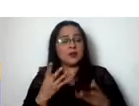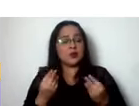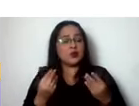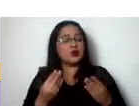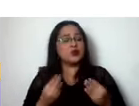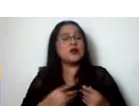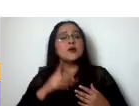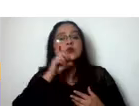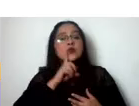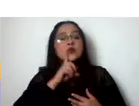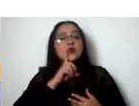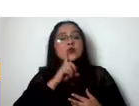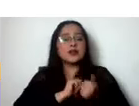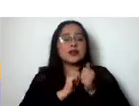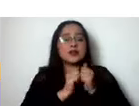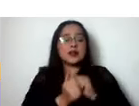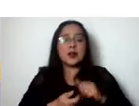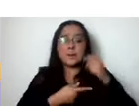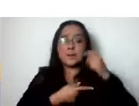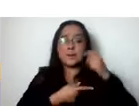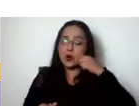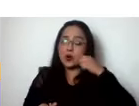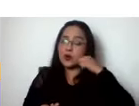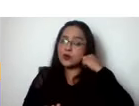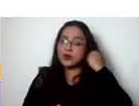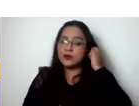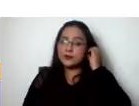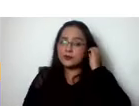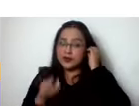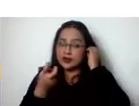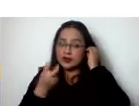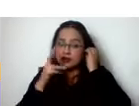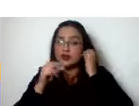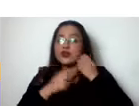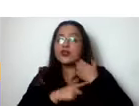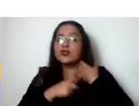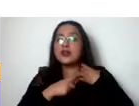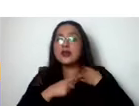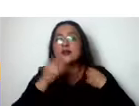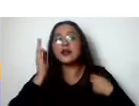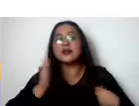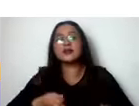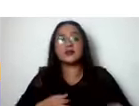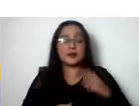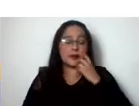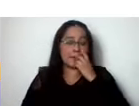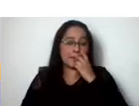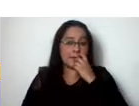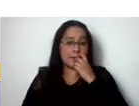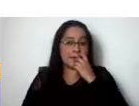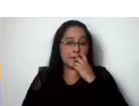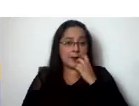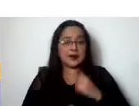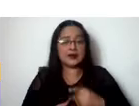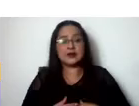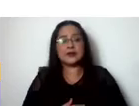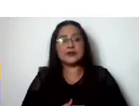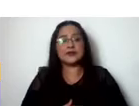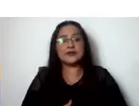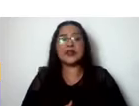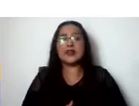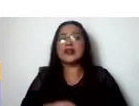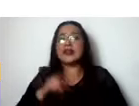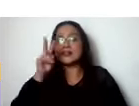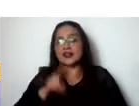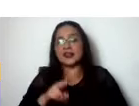todo. Entonces, eso es algo que ya no podemos permitir, ¿no? Sí, sí, es muy agradable